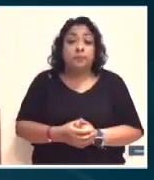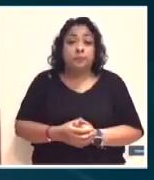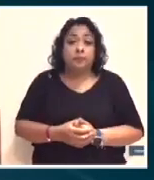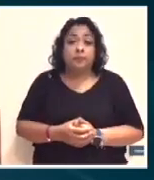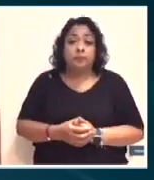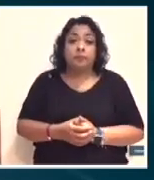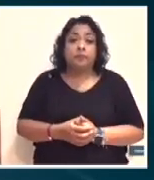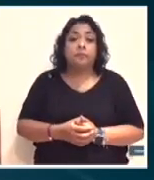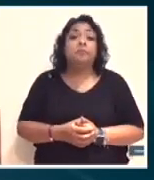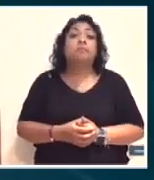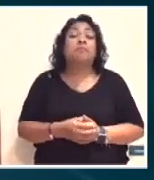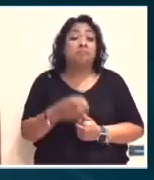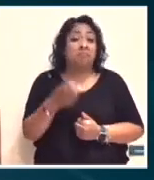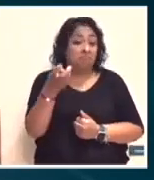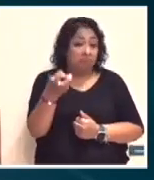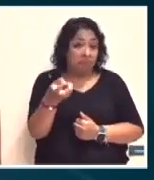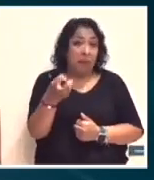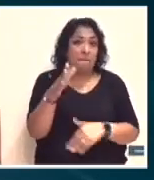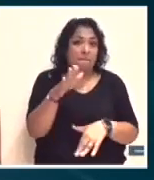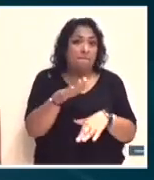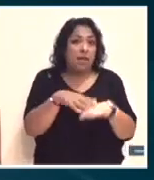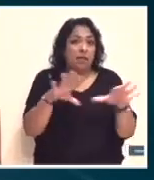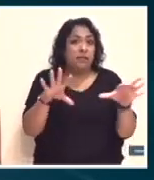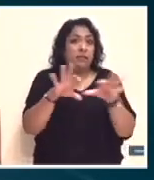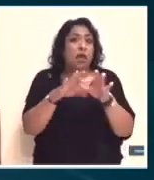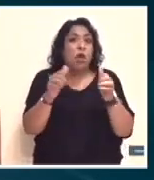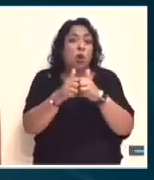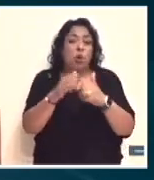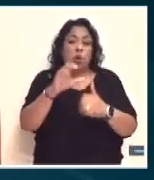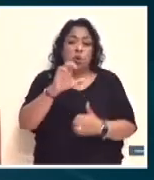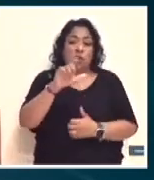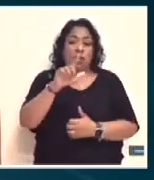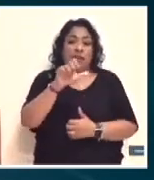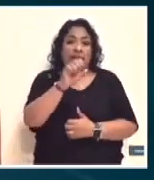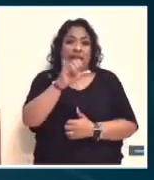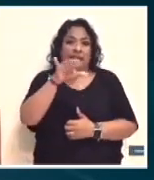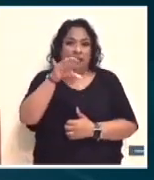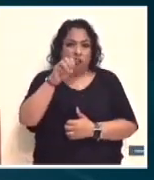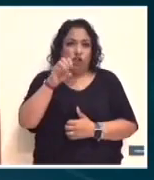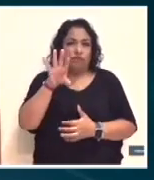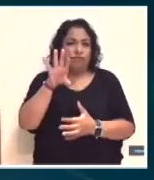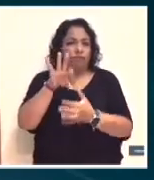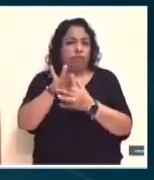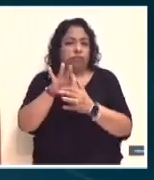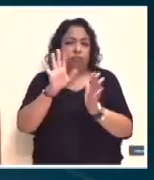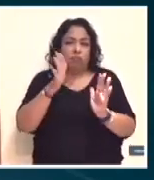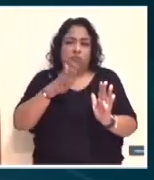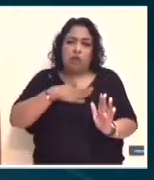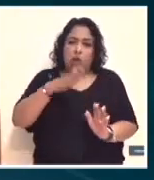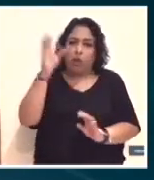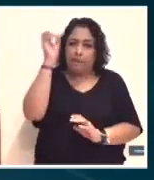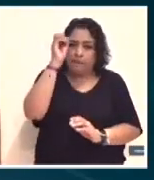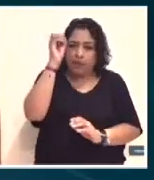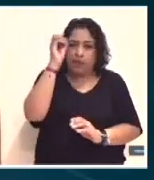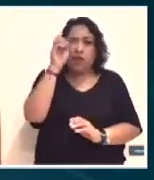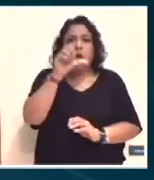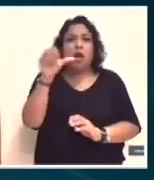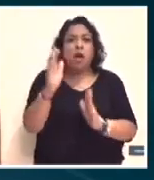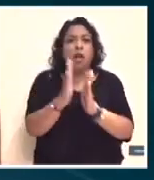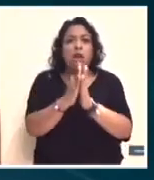que están más cerca de los clásicos que yo diría de la novela